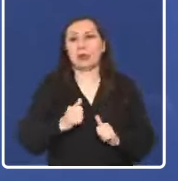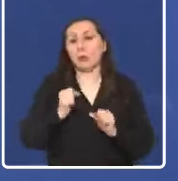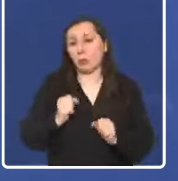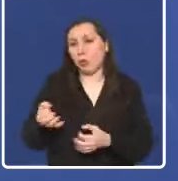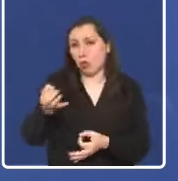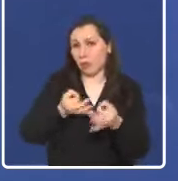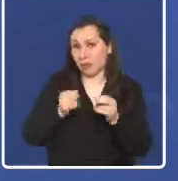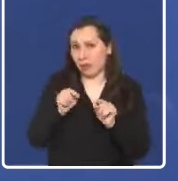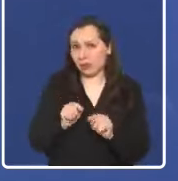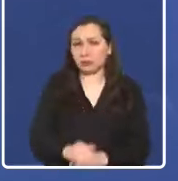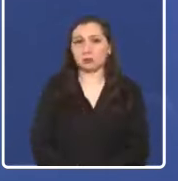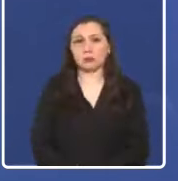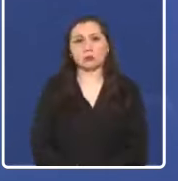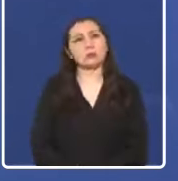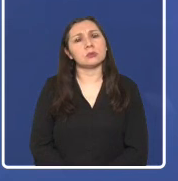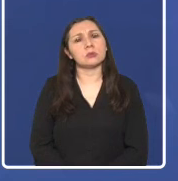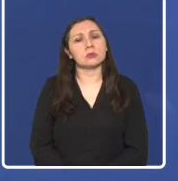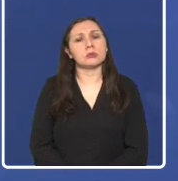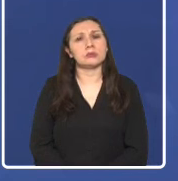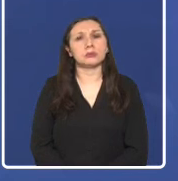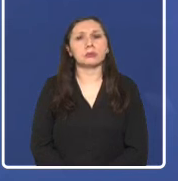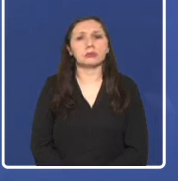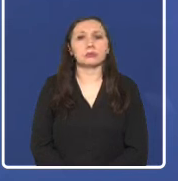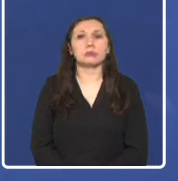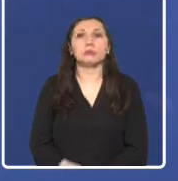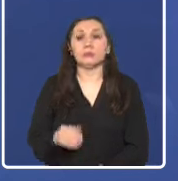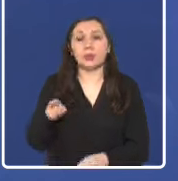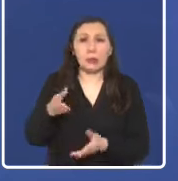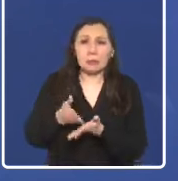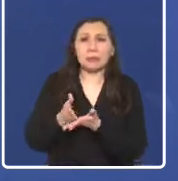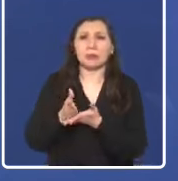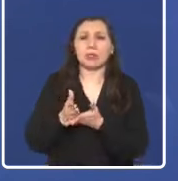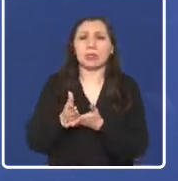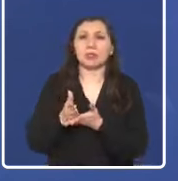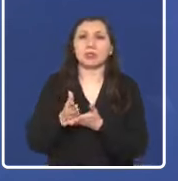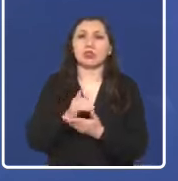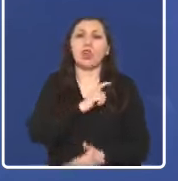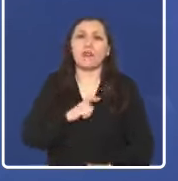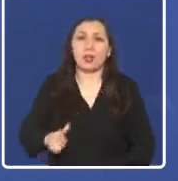a eso. ¿Cómo fue nombrado? No, él está desde el comienzo del gobierno.